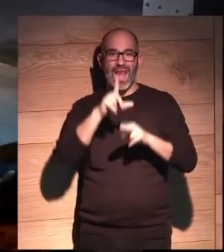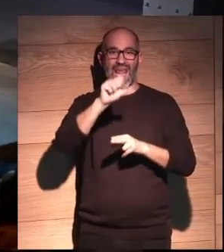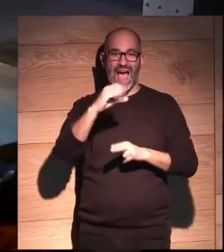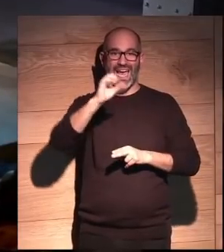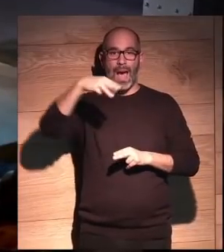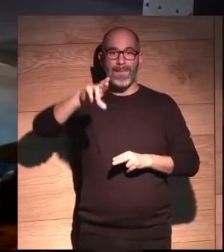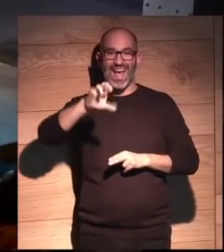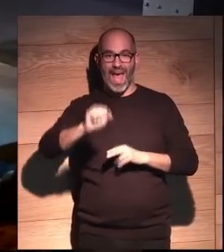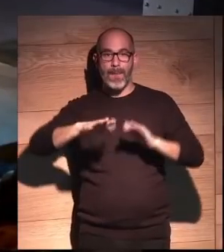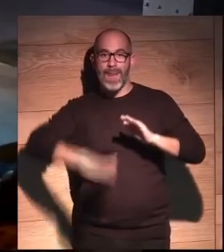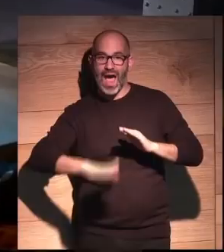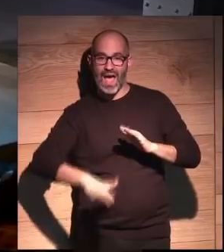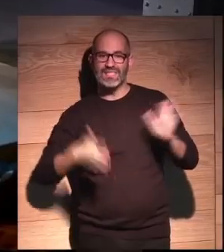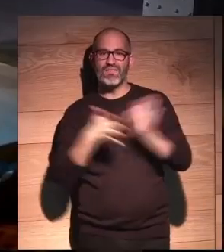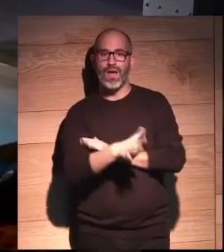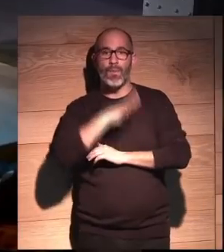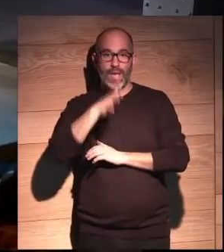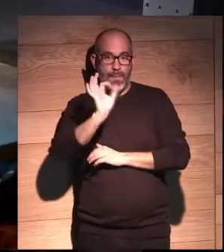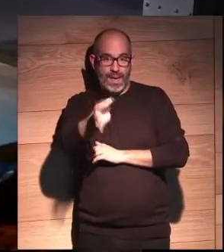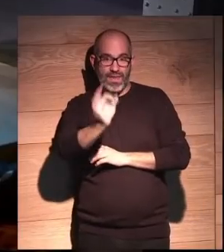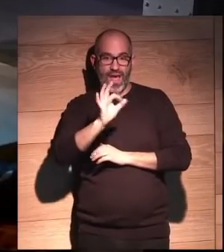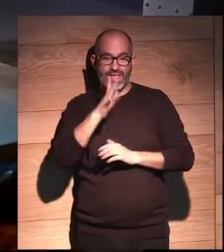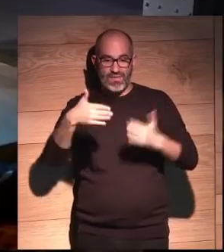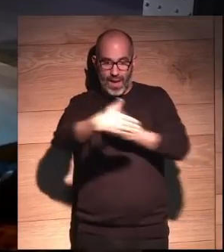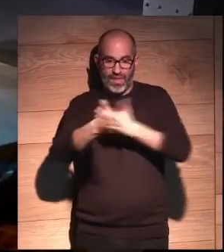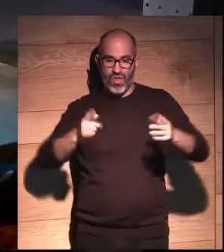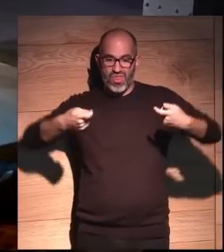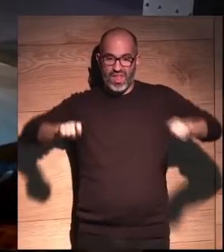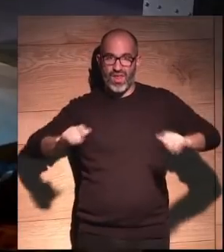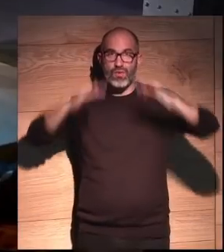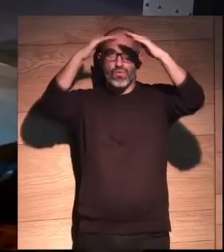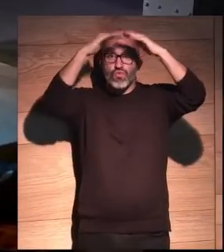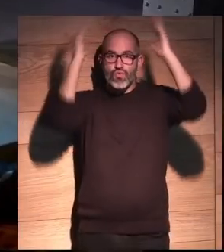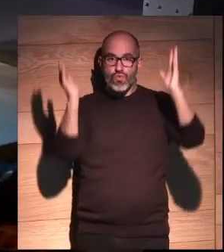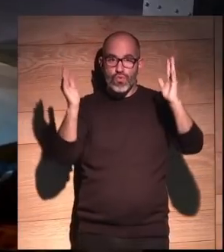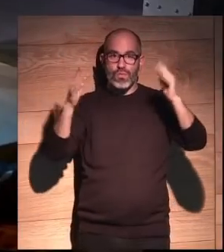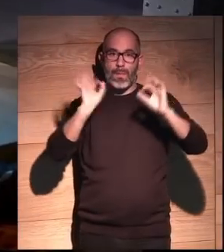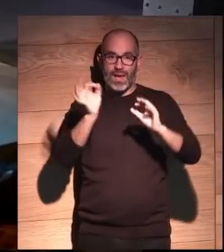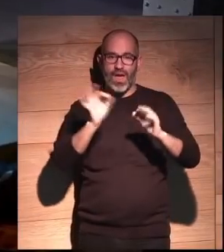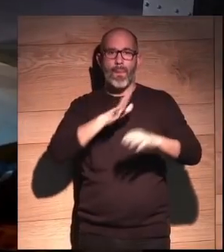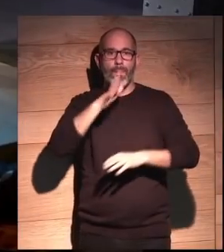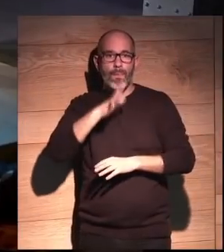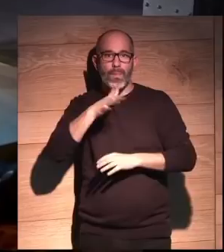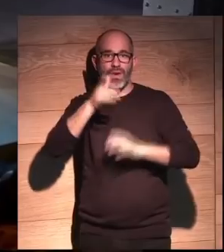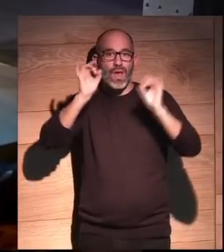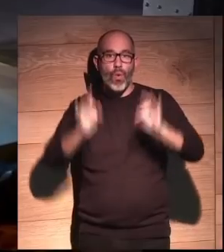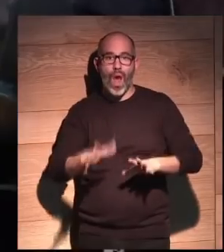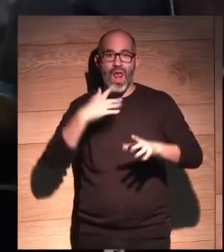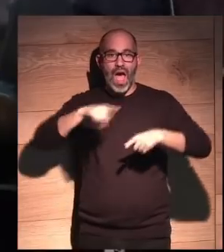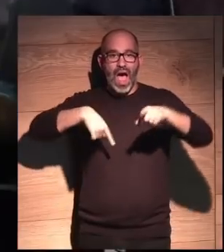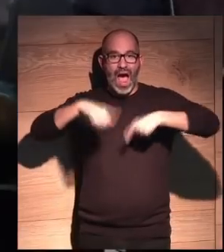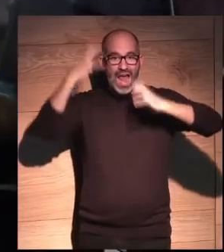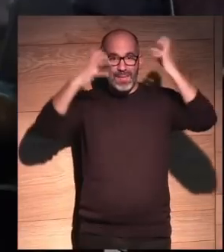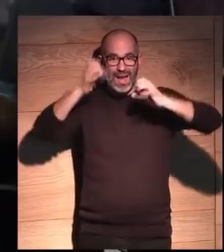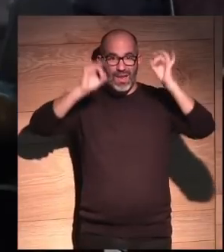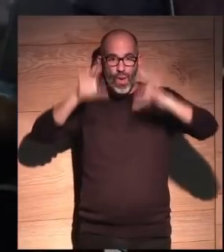¿no? Cámara baja en este caso, porque claro, pues eso sí que lo es una cámara que tiene el techo abovedado porque es como la pata de un animal o como la de la